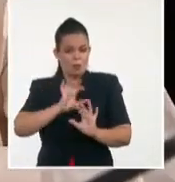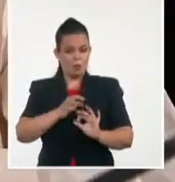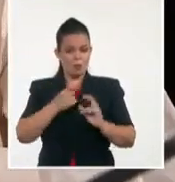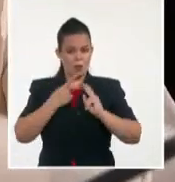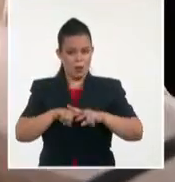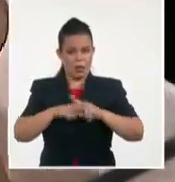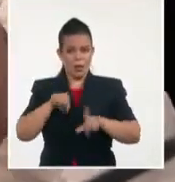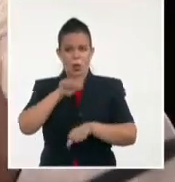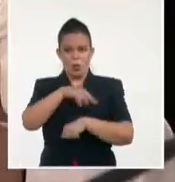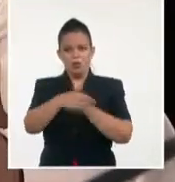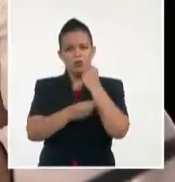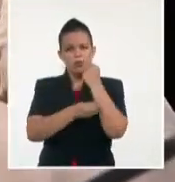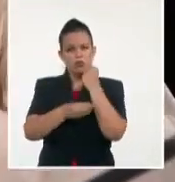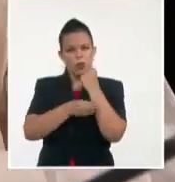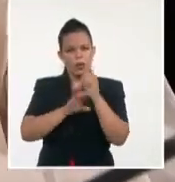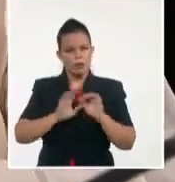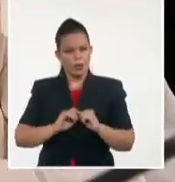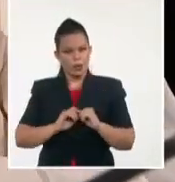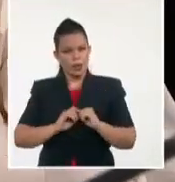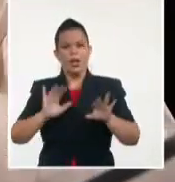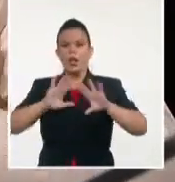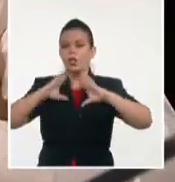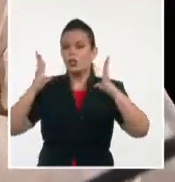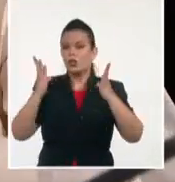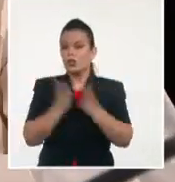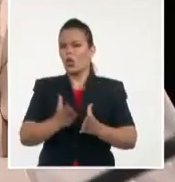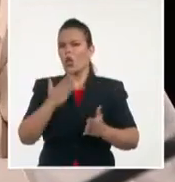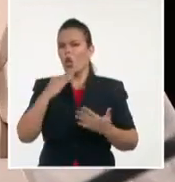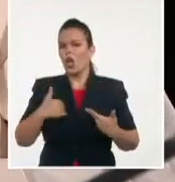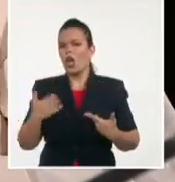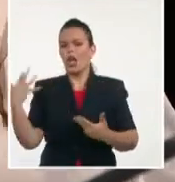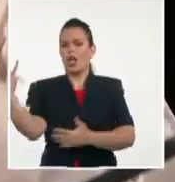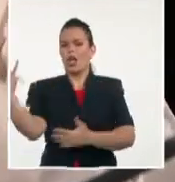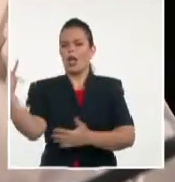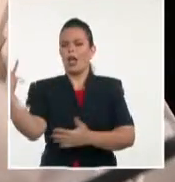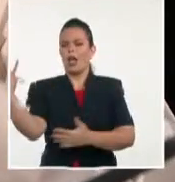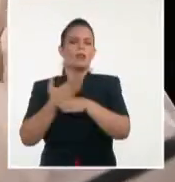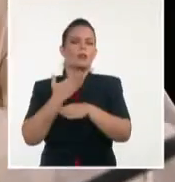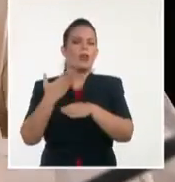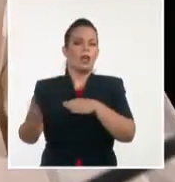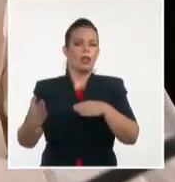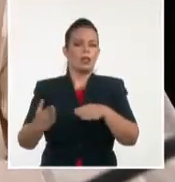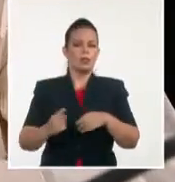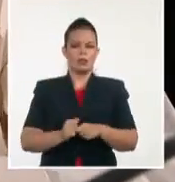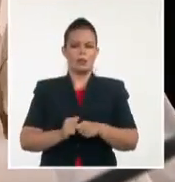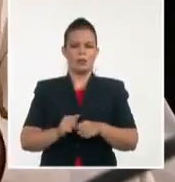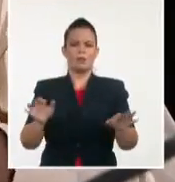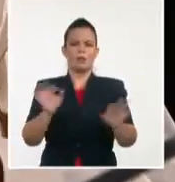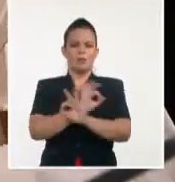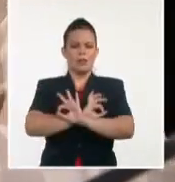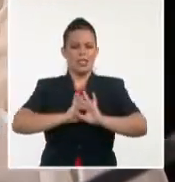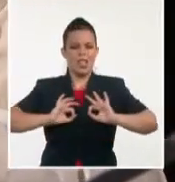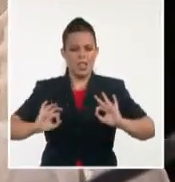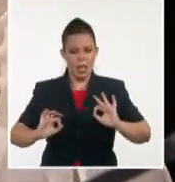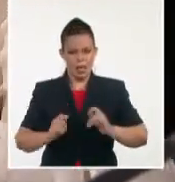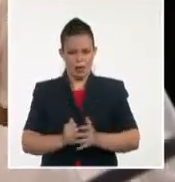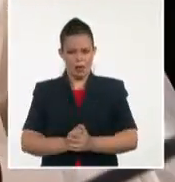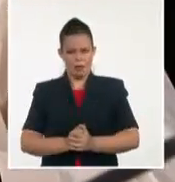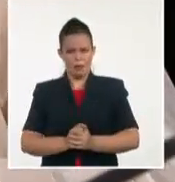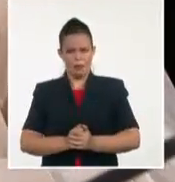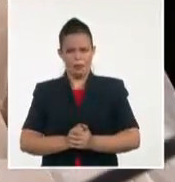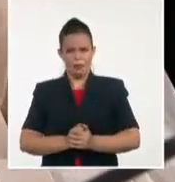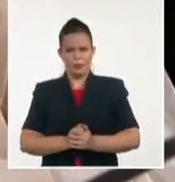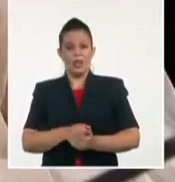instrumentos meteorológicos, de radiación solar, de otras especialidades, incluso de la atmósfera también. Por lo tanto, hay un